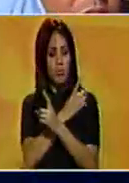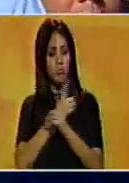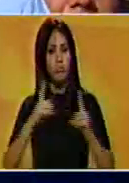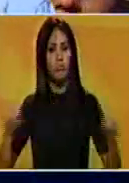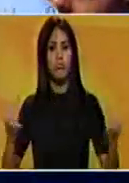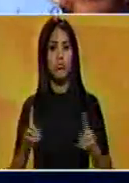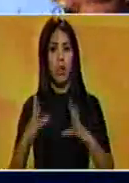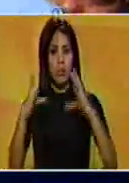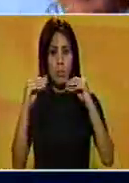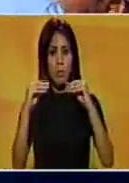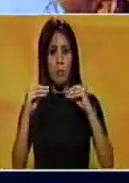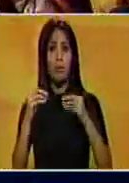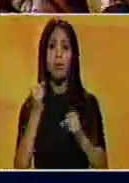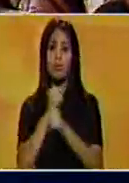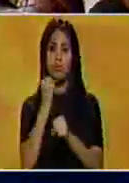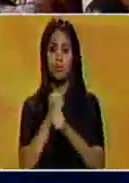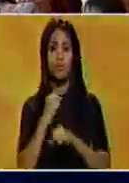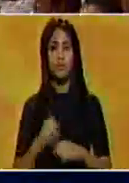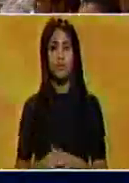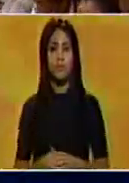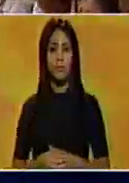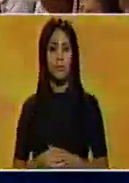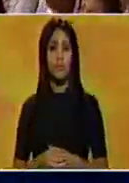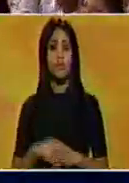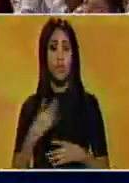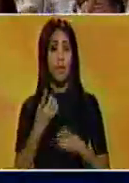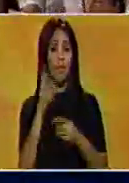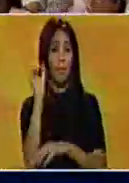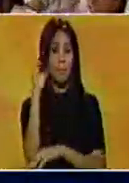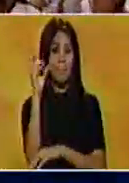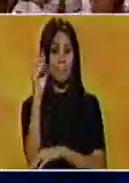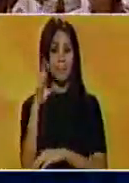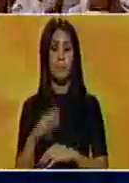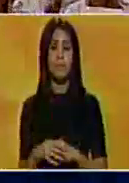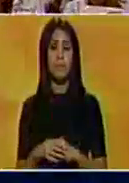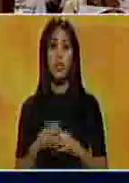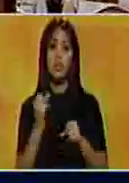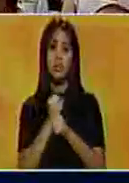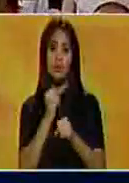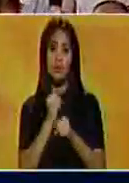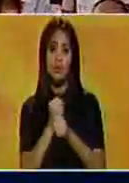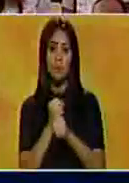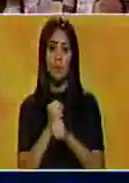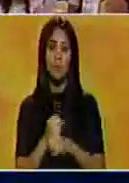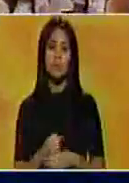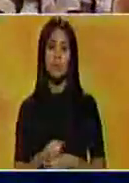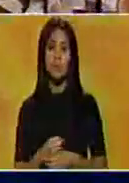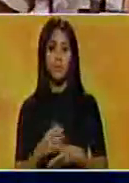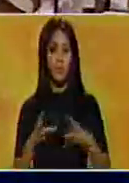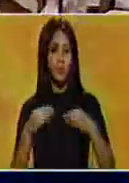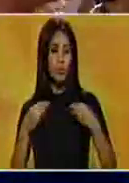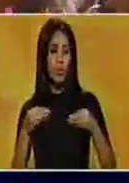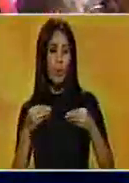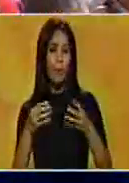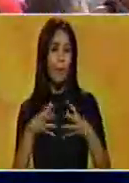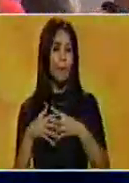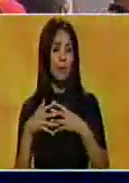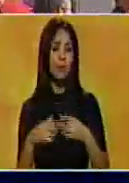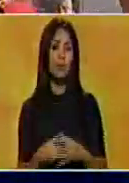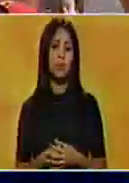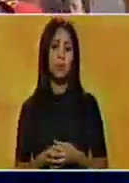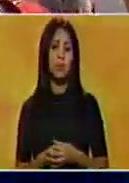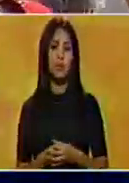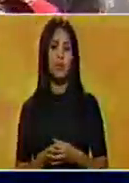resolver a través del diálogo y del trabajo. Durante una asamblea con trabajadores de la Corporación Venezolana de Plástico, Planta Yare,